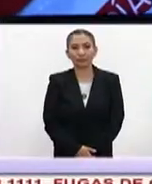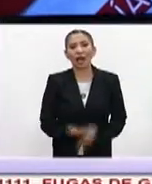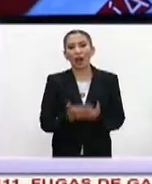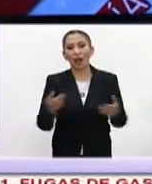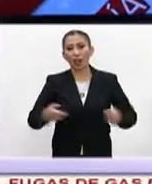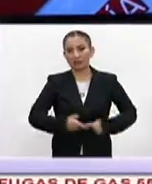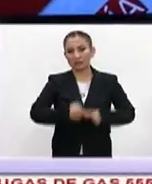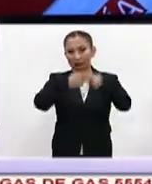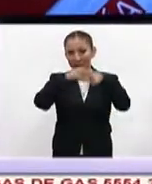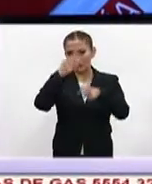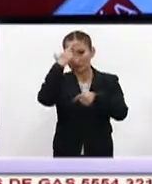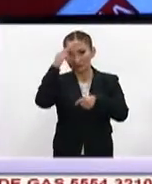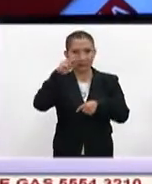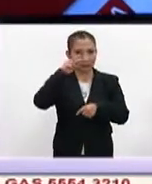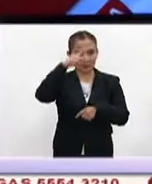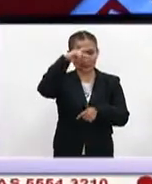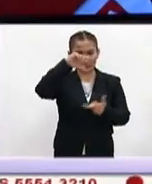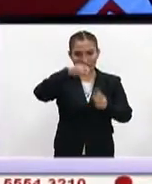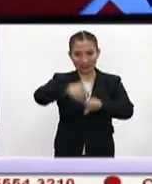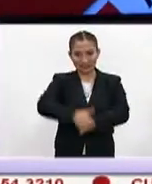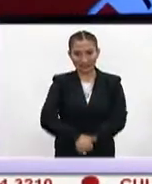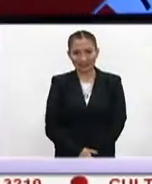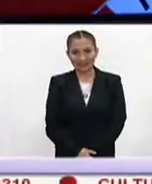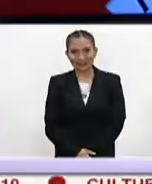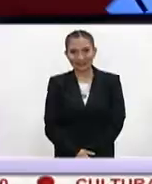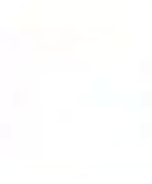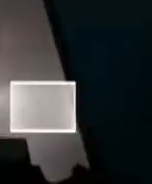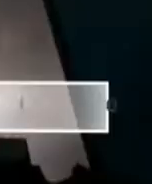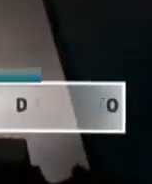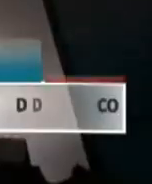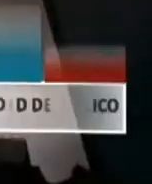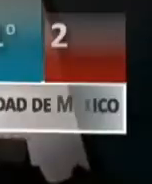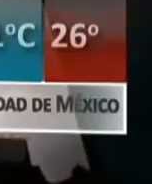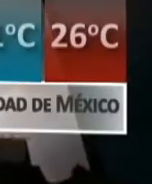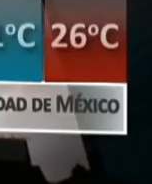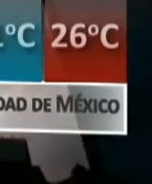Vamos a hacer una pausa. Le recuerdo que usted ve México al Día.